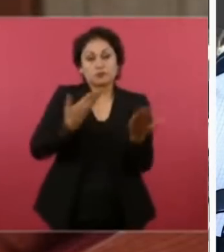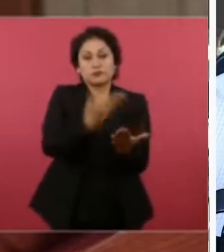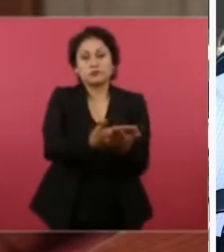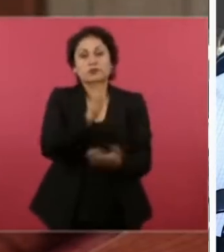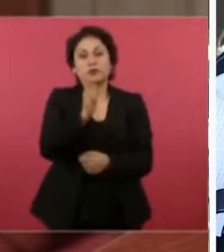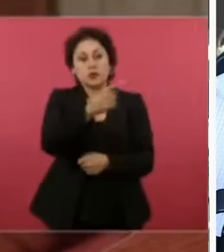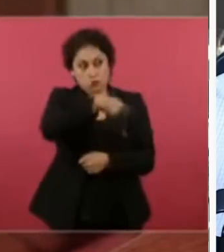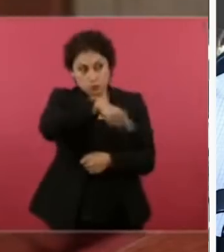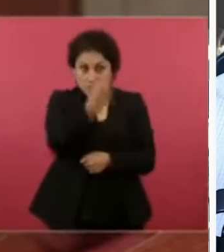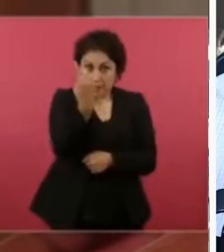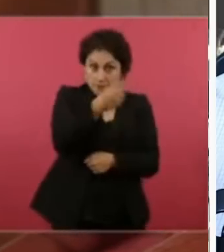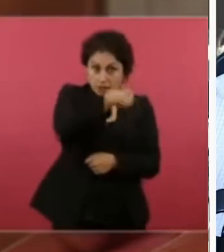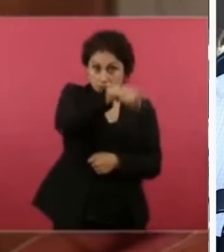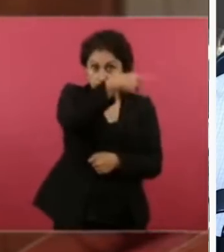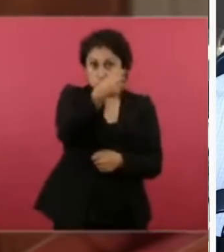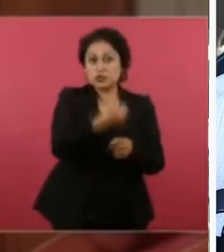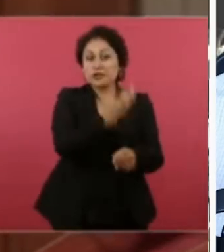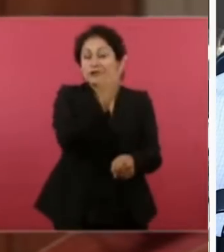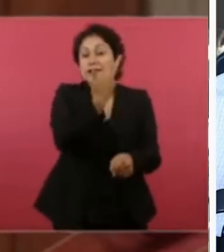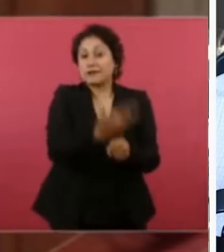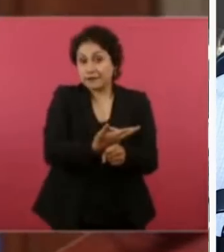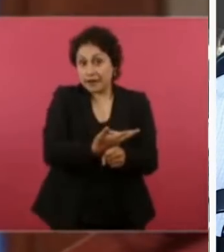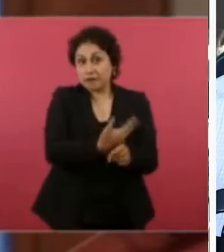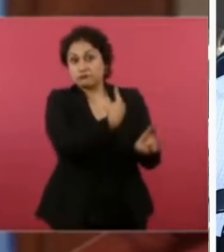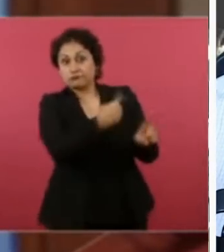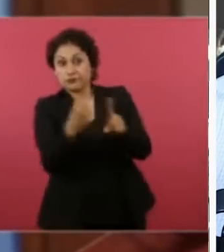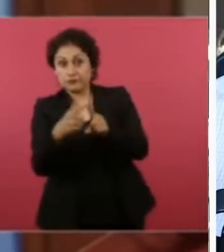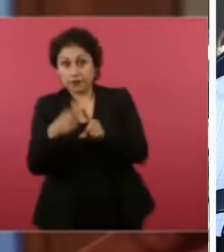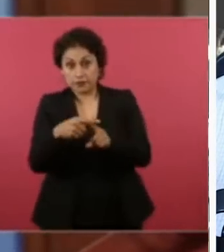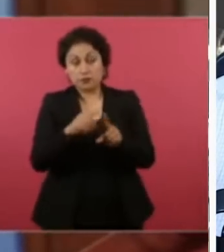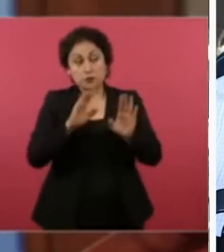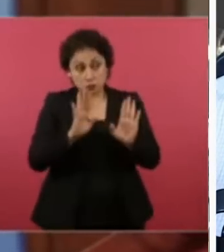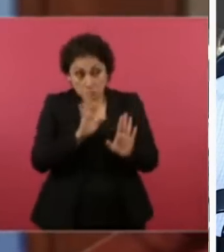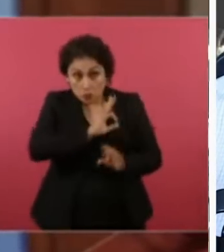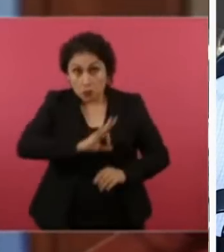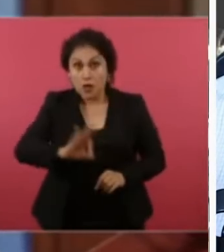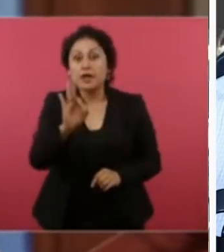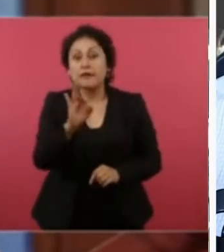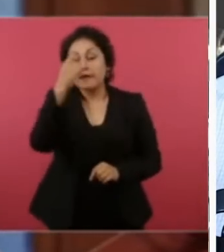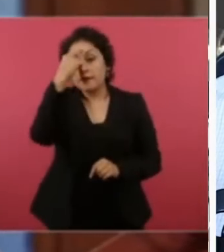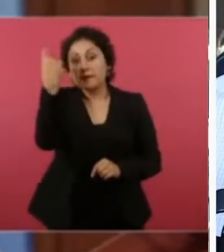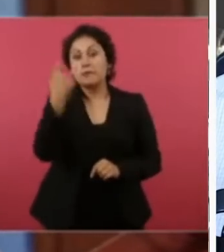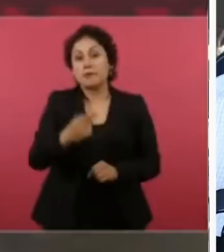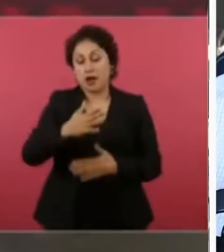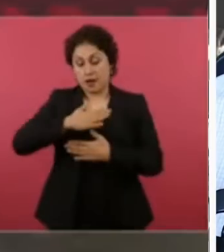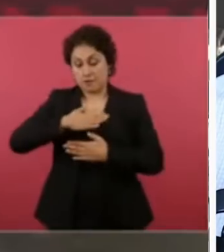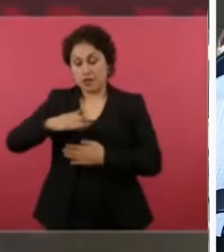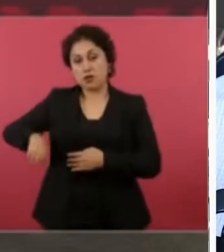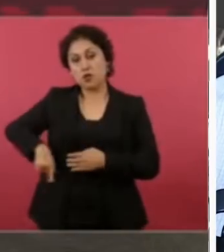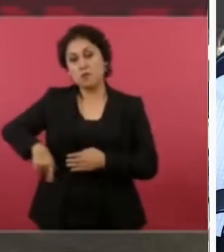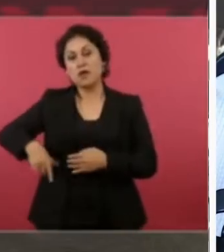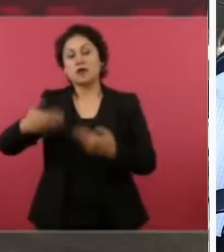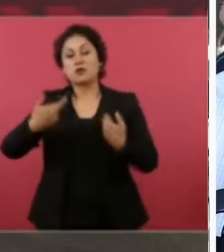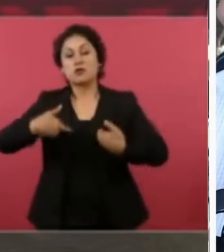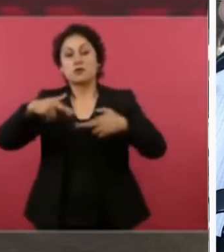instruya a sus funcionarios, si para ello no tiene inconveniente, que atiendan a representantes de nuestro gobierno,